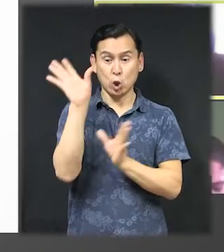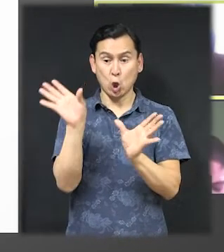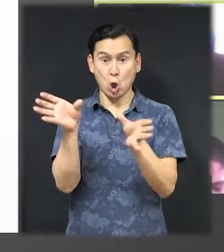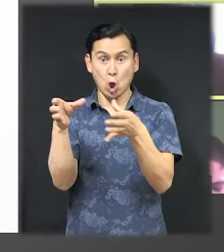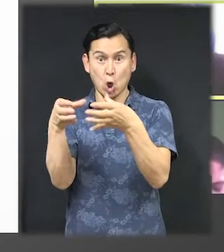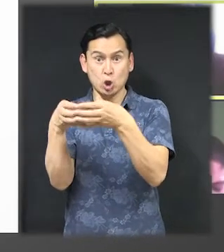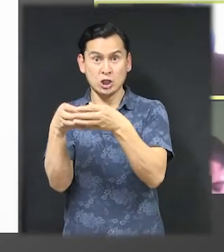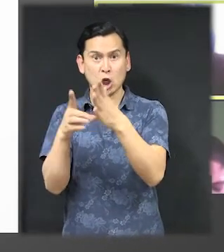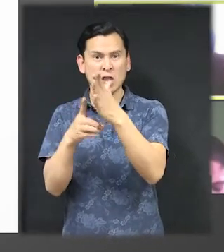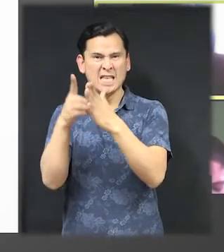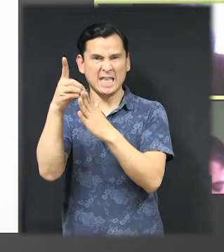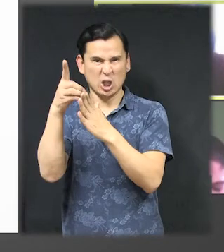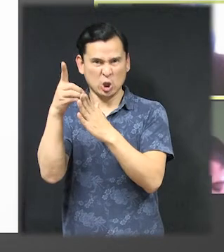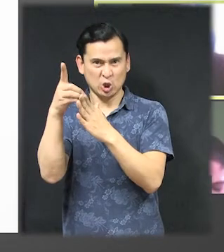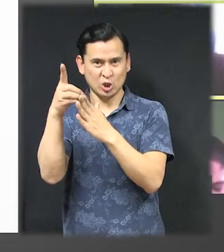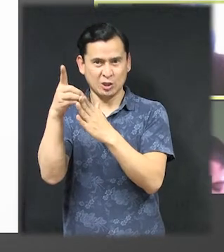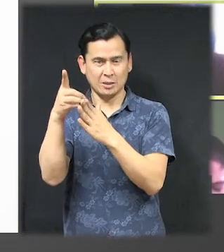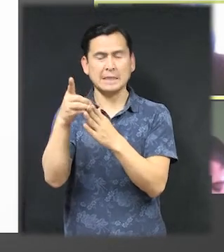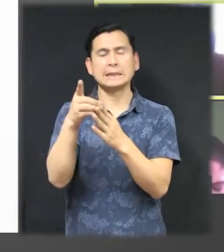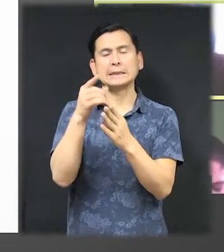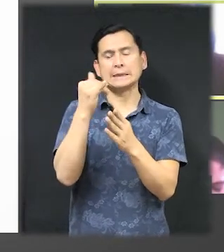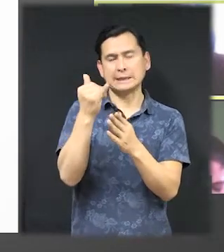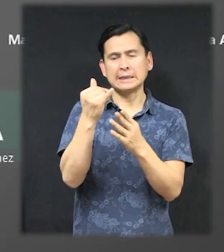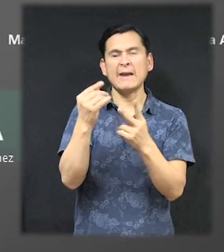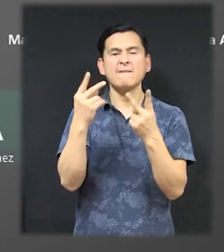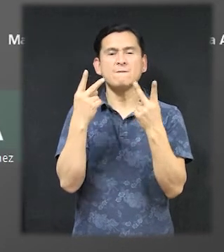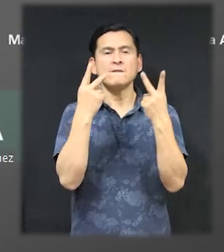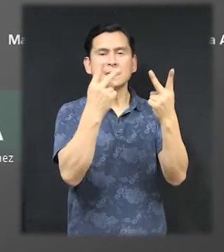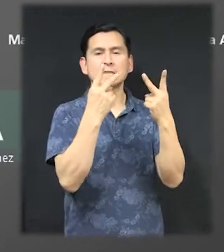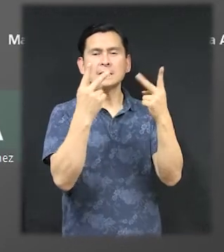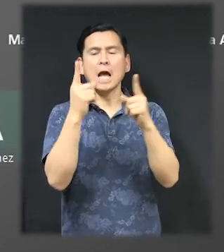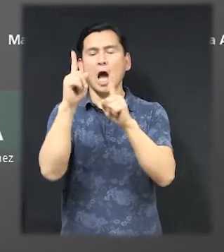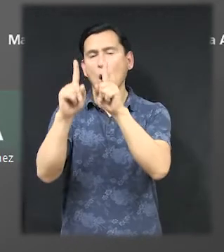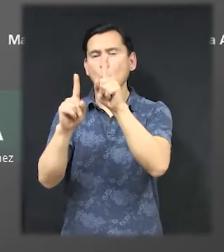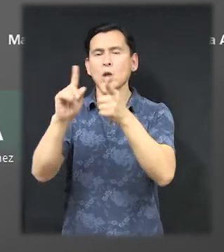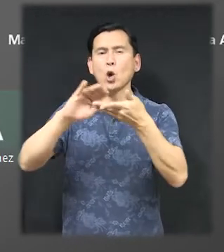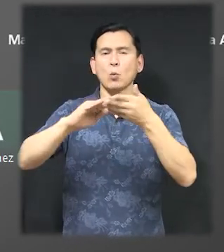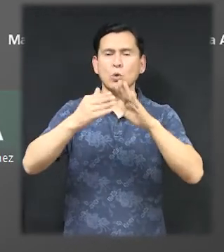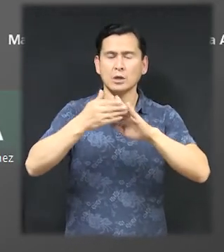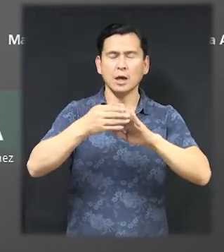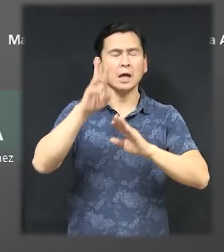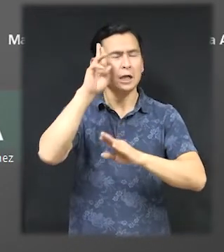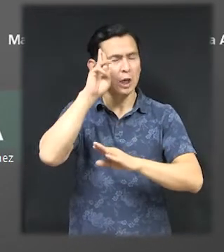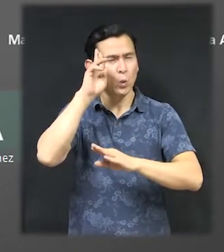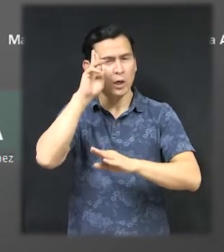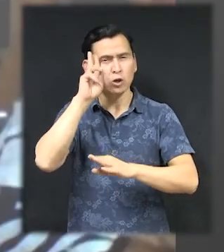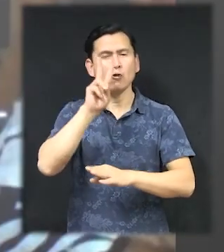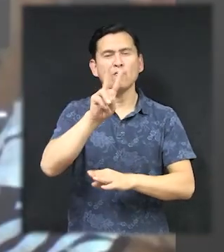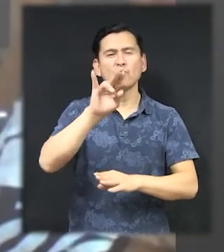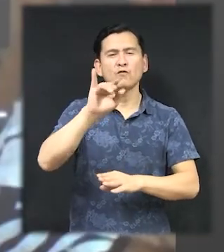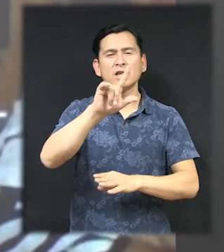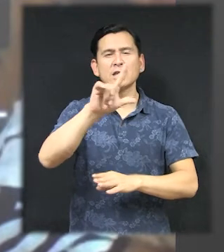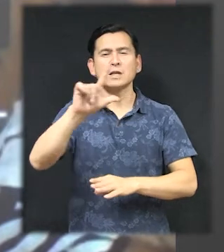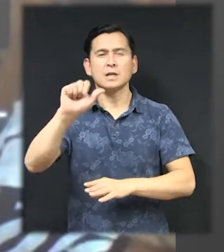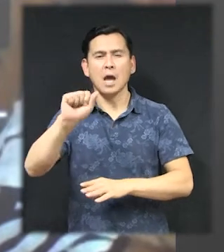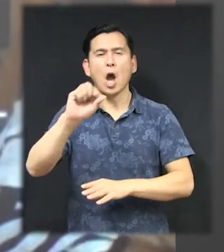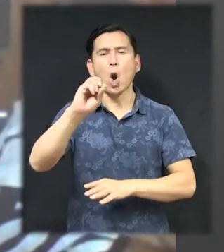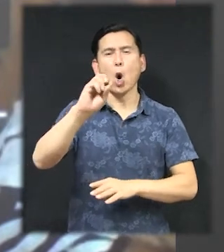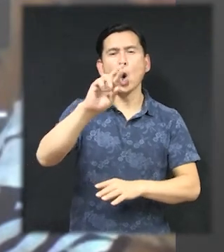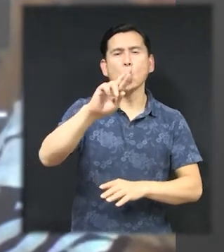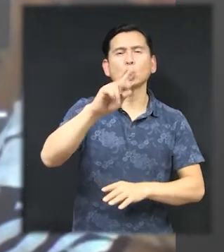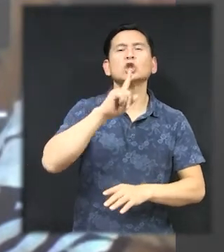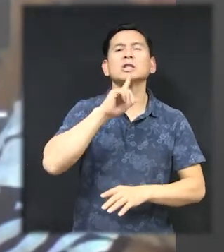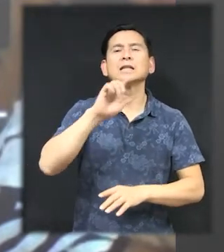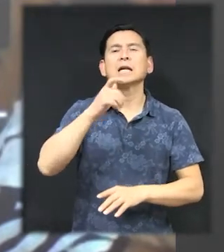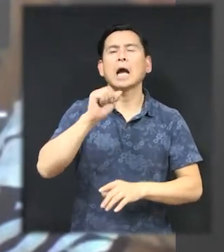de la plataforma Zoom, de tal forma de evitar la congestión de personas en alguna sala.